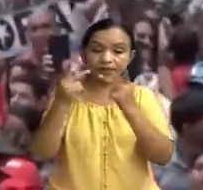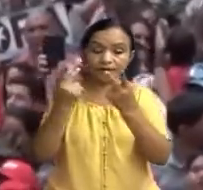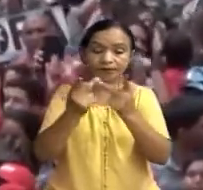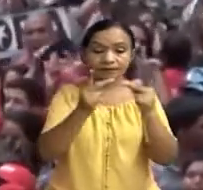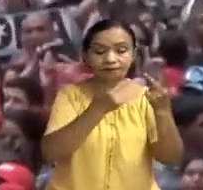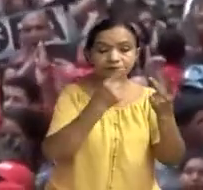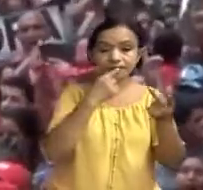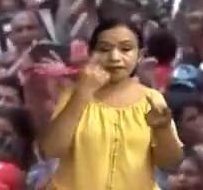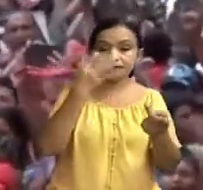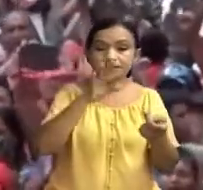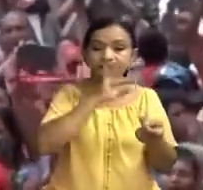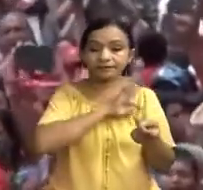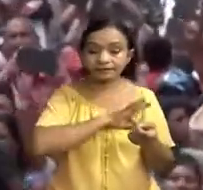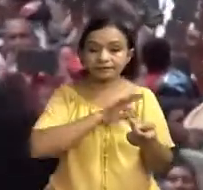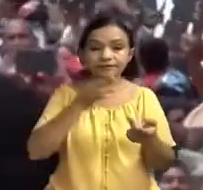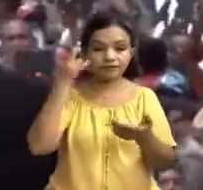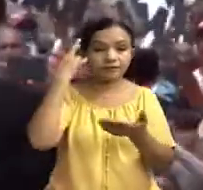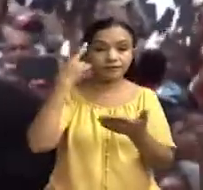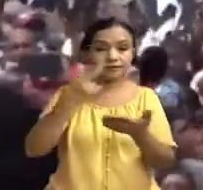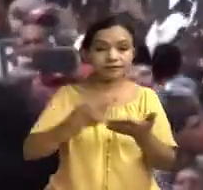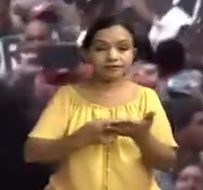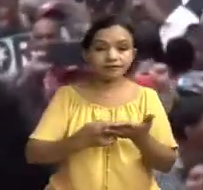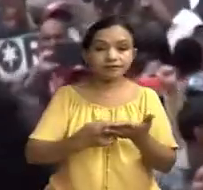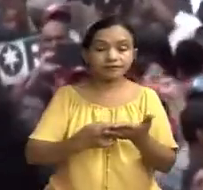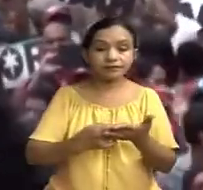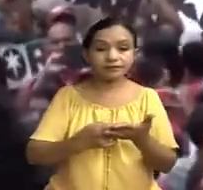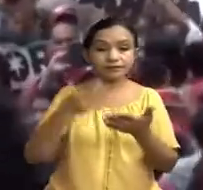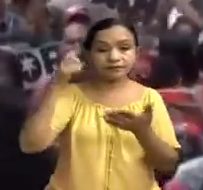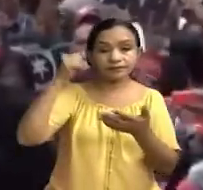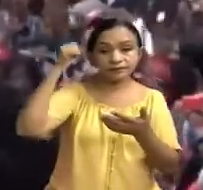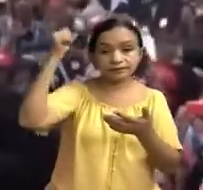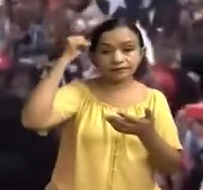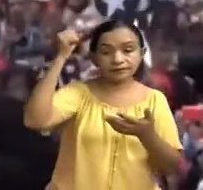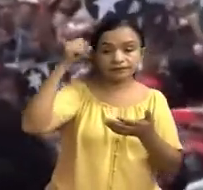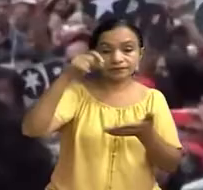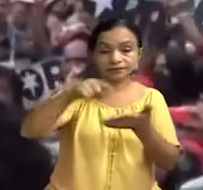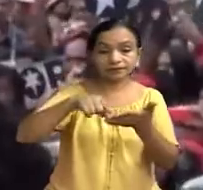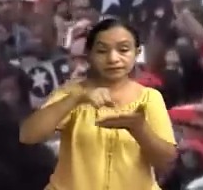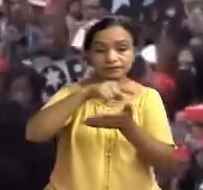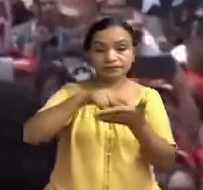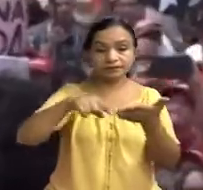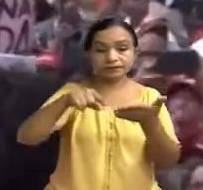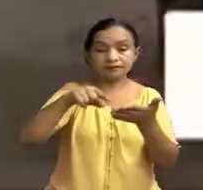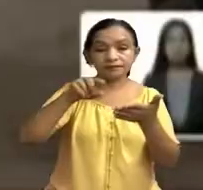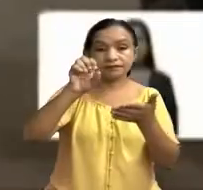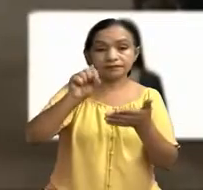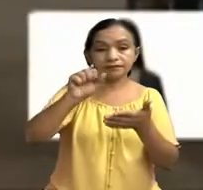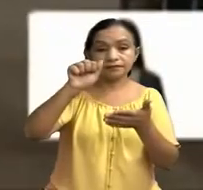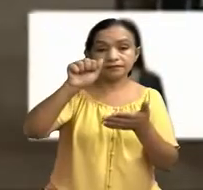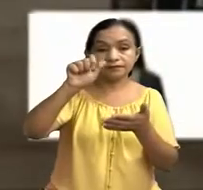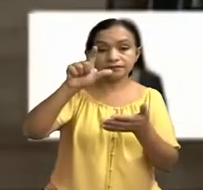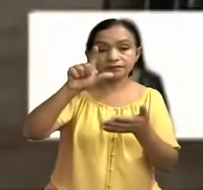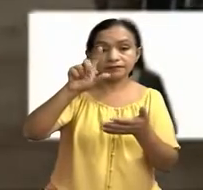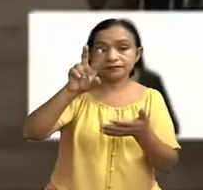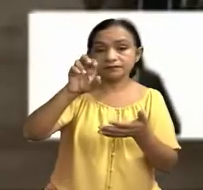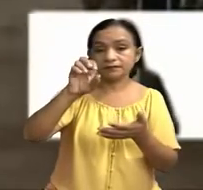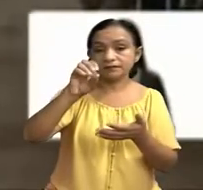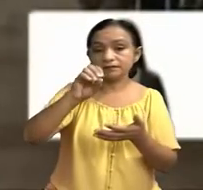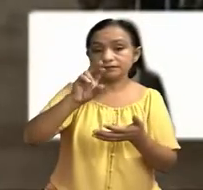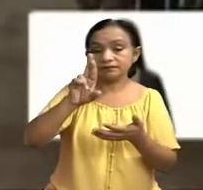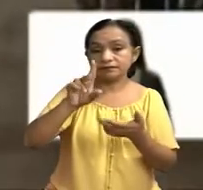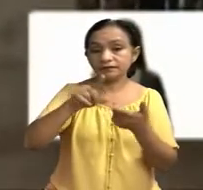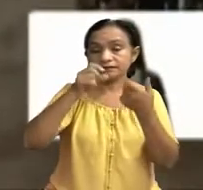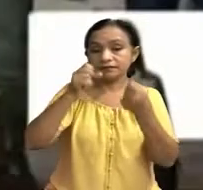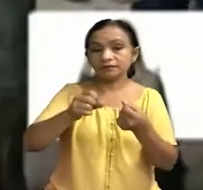progresistas en Chile. Acordémonos que hubo una victoria por la vía electoral de Salvador Allende en Chile. Ok, primero. O sea, la izquierda